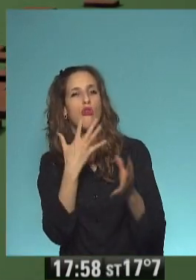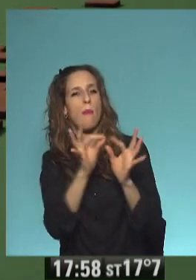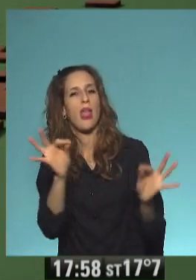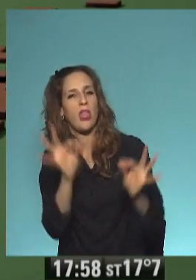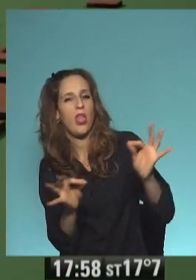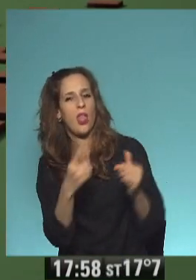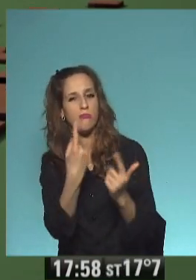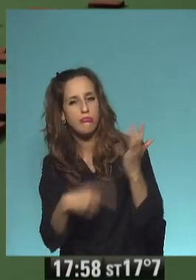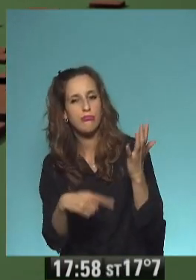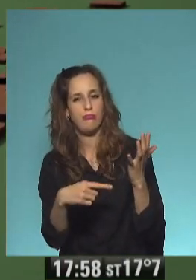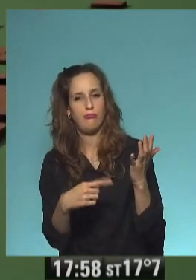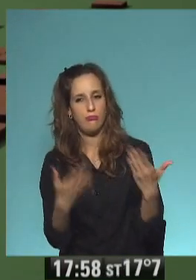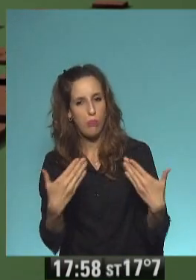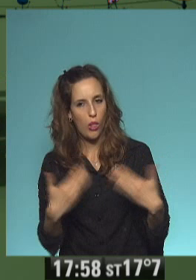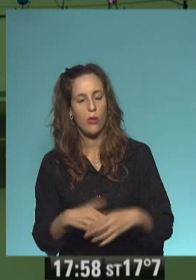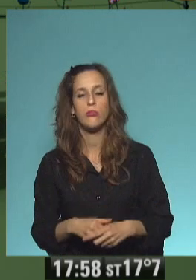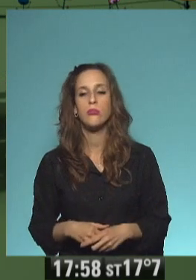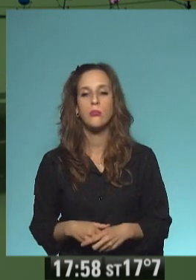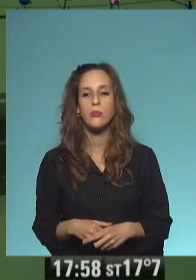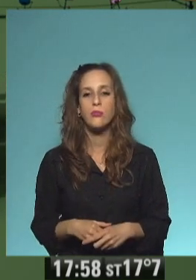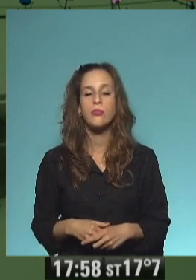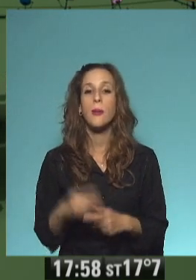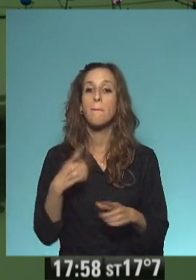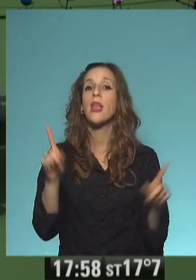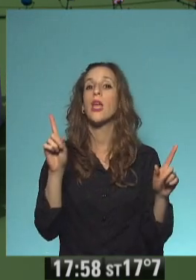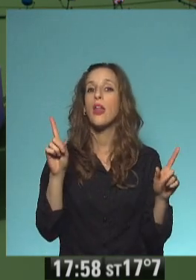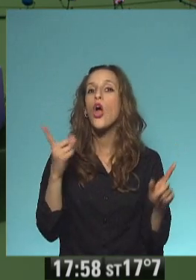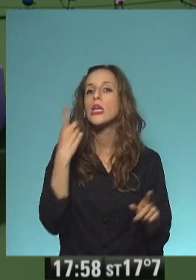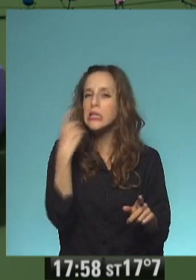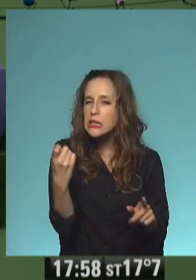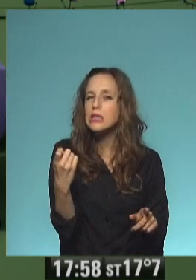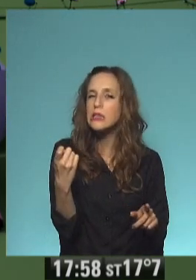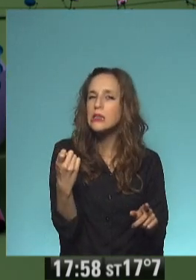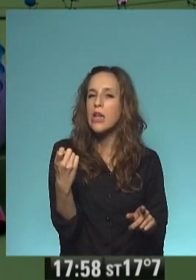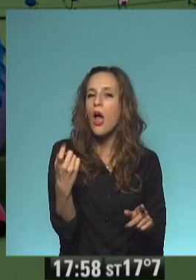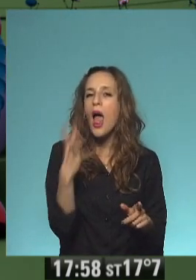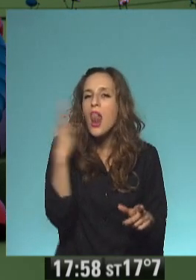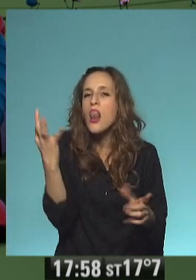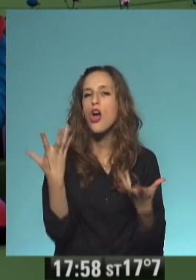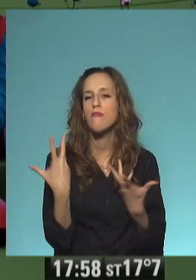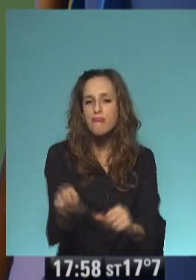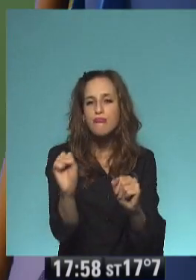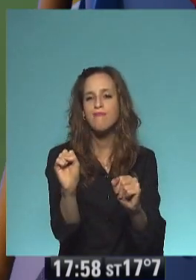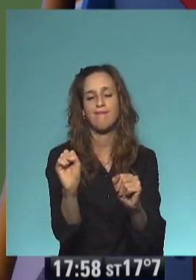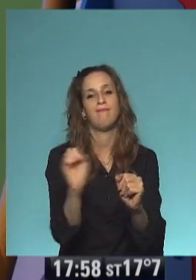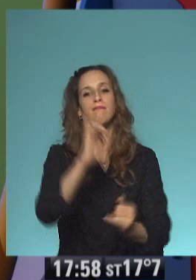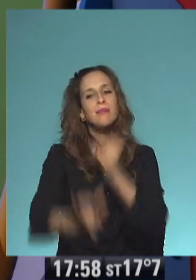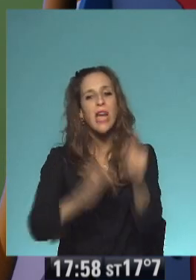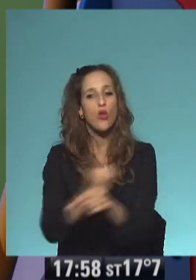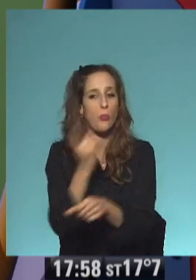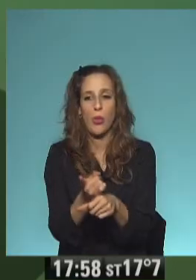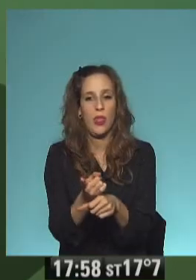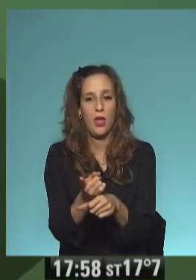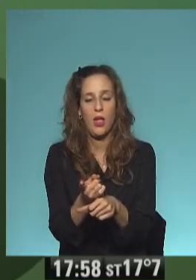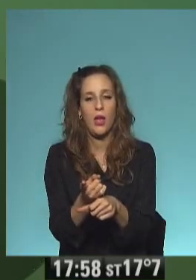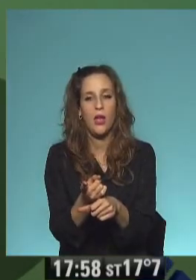las reglas para entender cómo funcionan. Pero lo que descubrí no se puede explicar del todo. ¿Qué